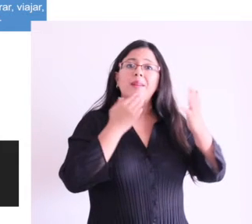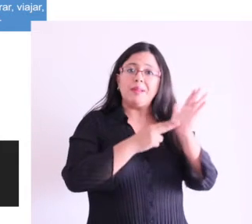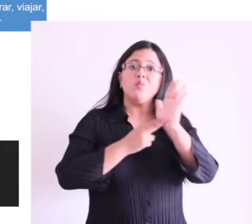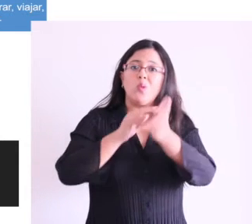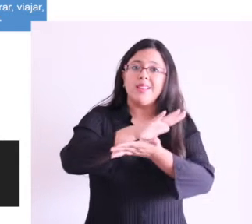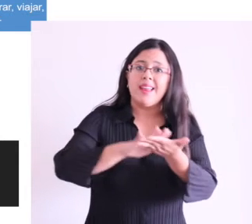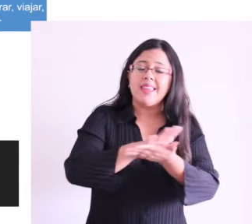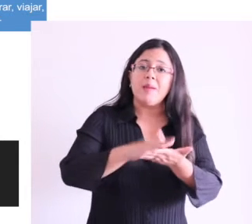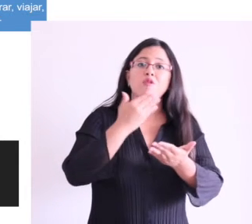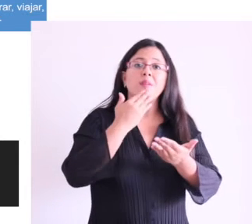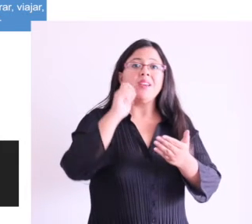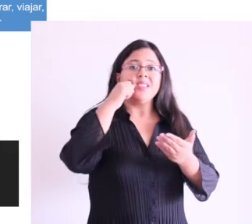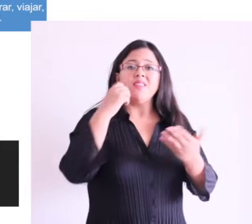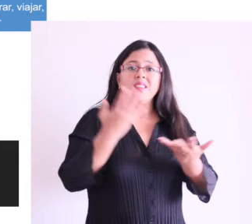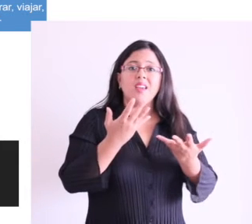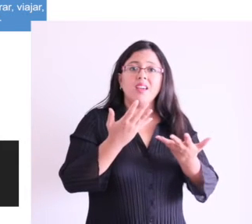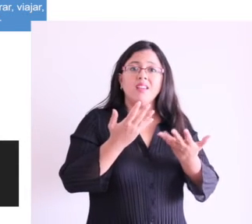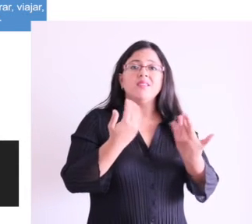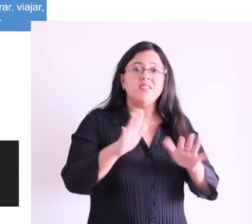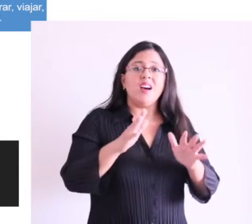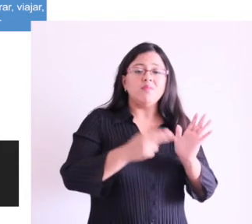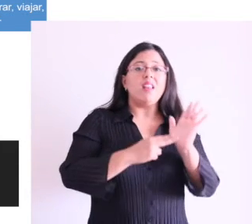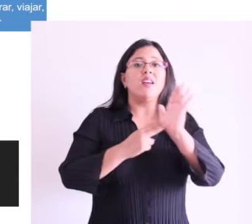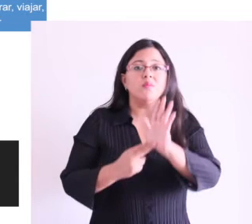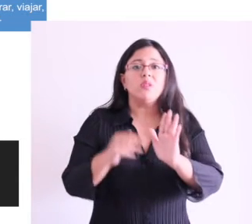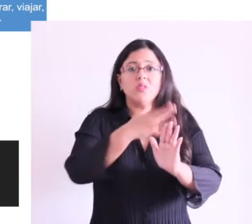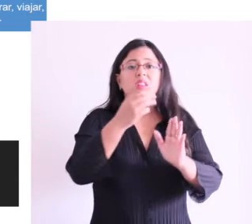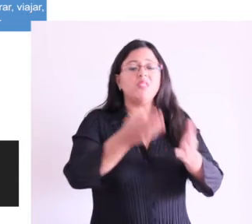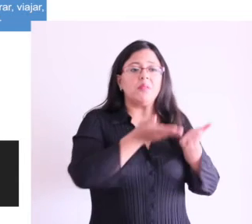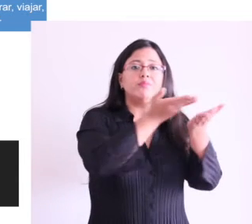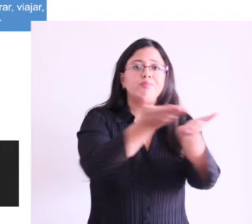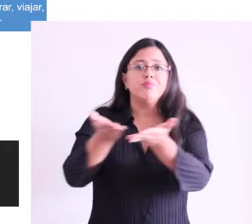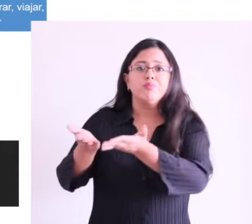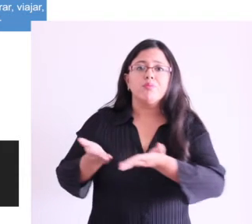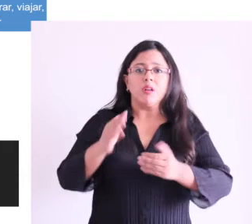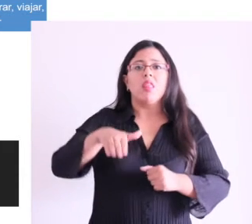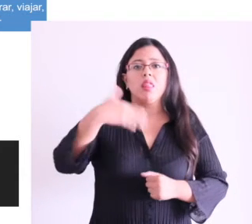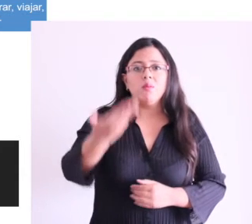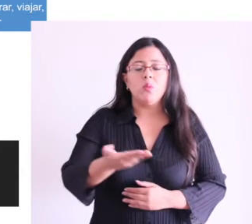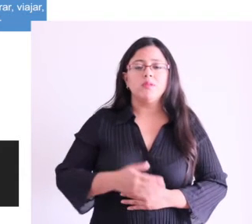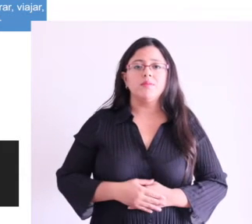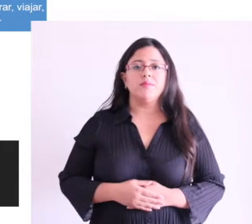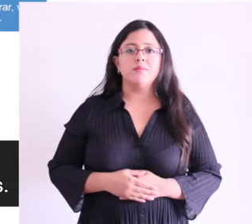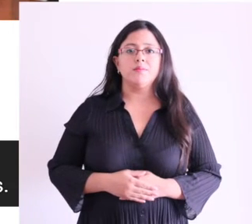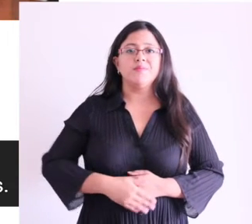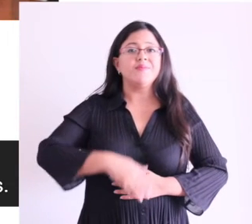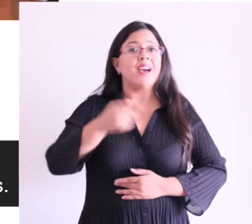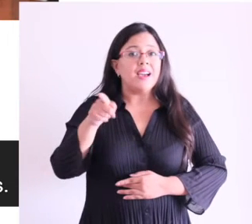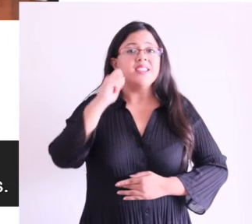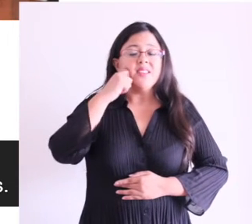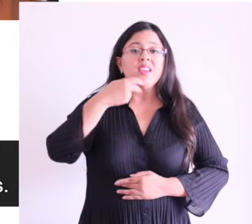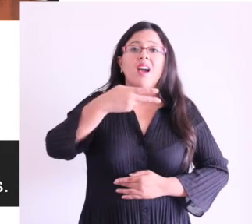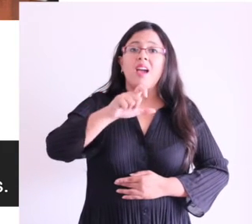ejemplos y además apoyados en el material didáctico que se entregará en su oportunidad. Se entiende